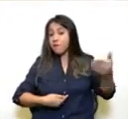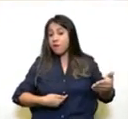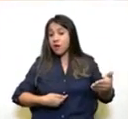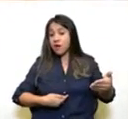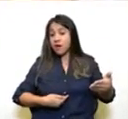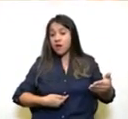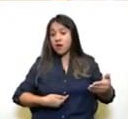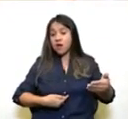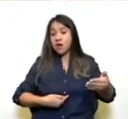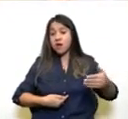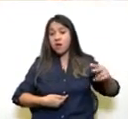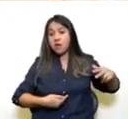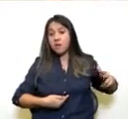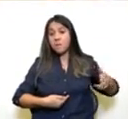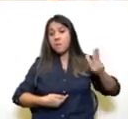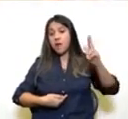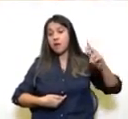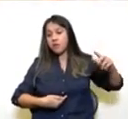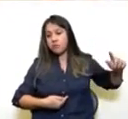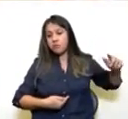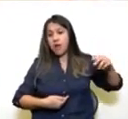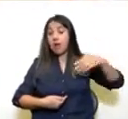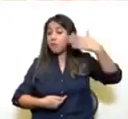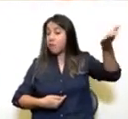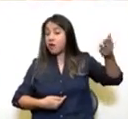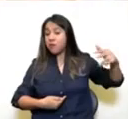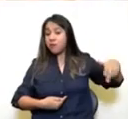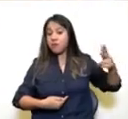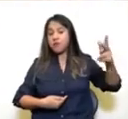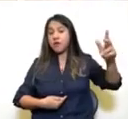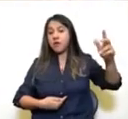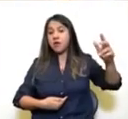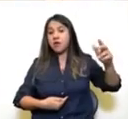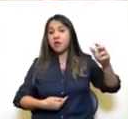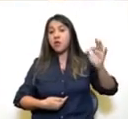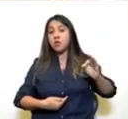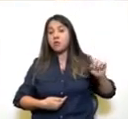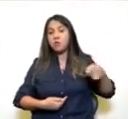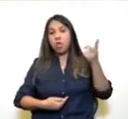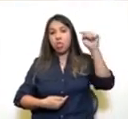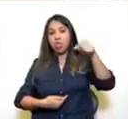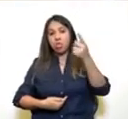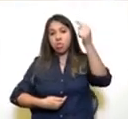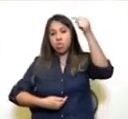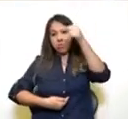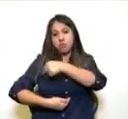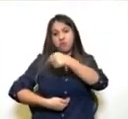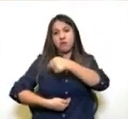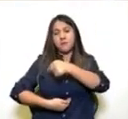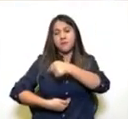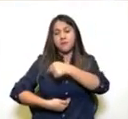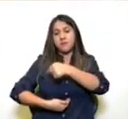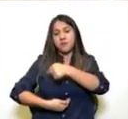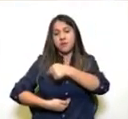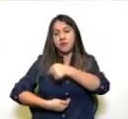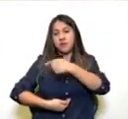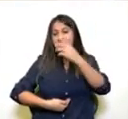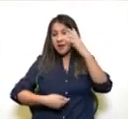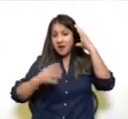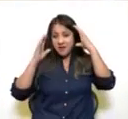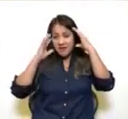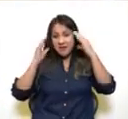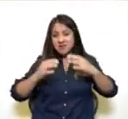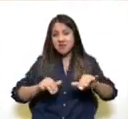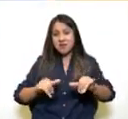cae una bala y perfora la vivienda frágil y caen en la cabecita del